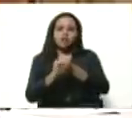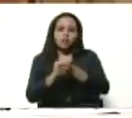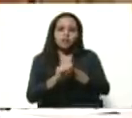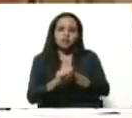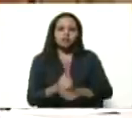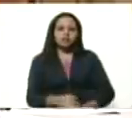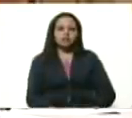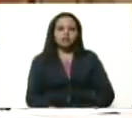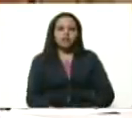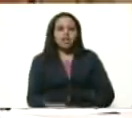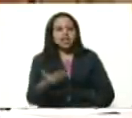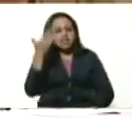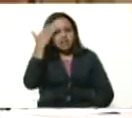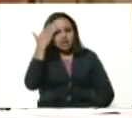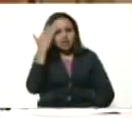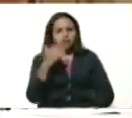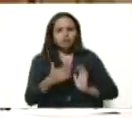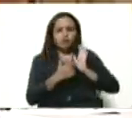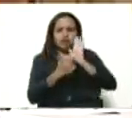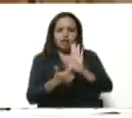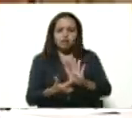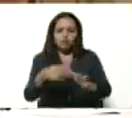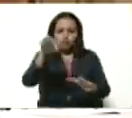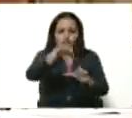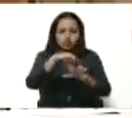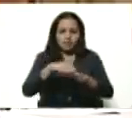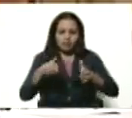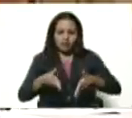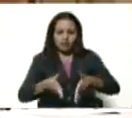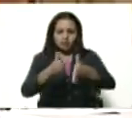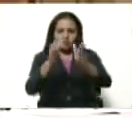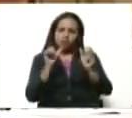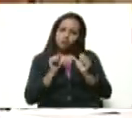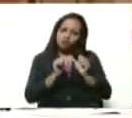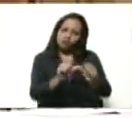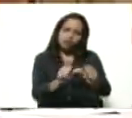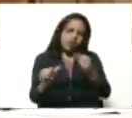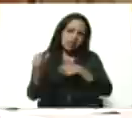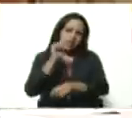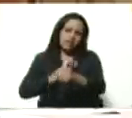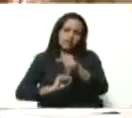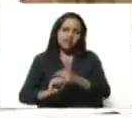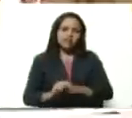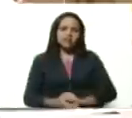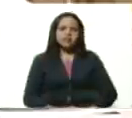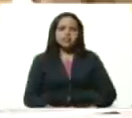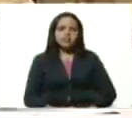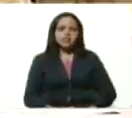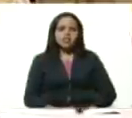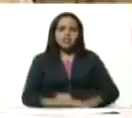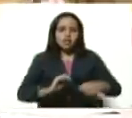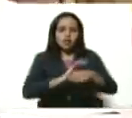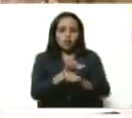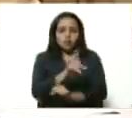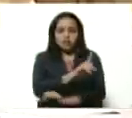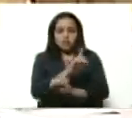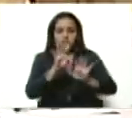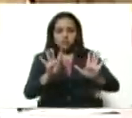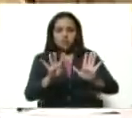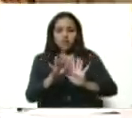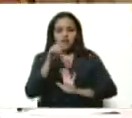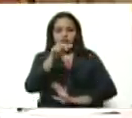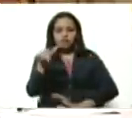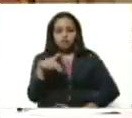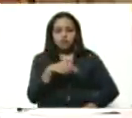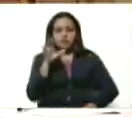sabemos que su ejemplo siembra caminos para seguir en este combate contra el cob y 19 en